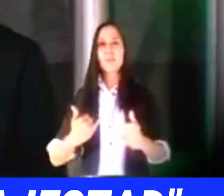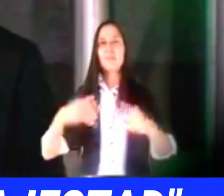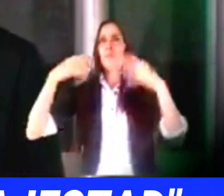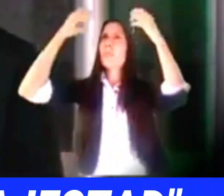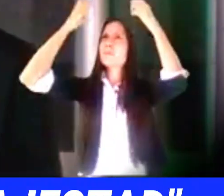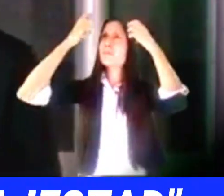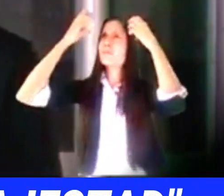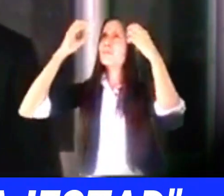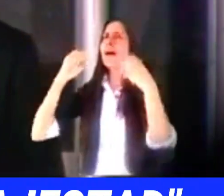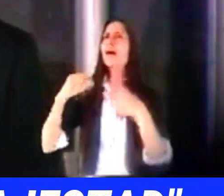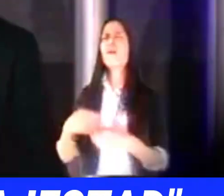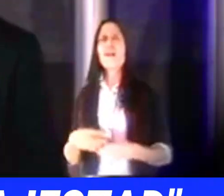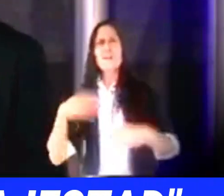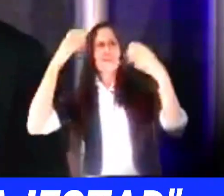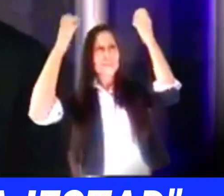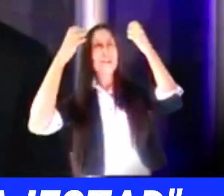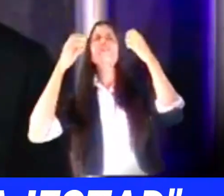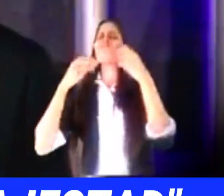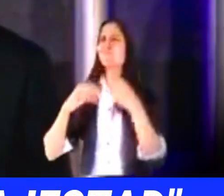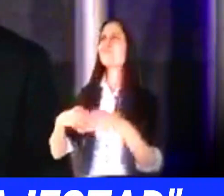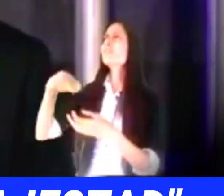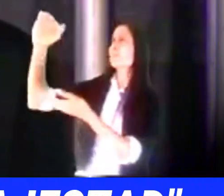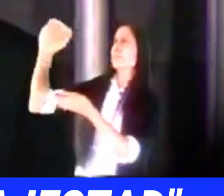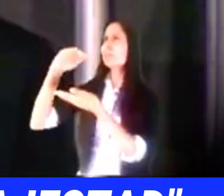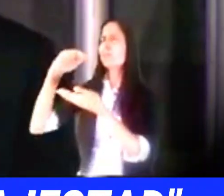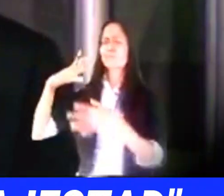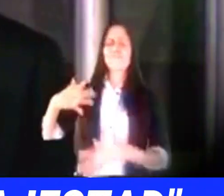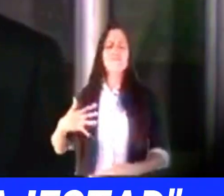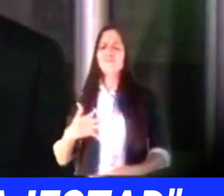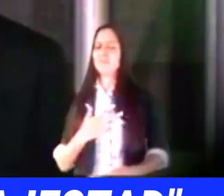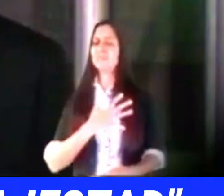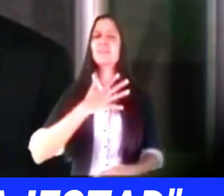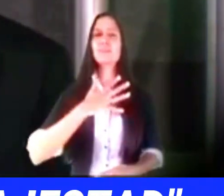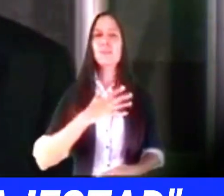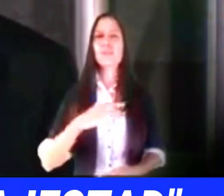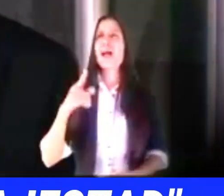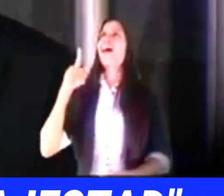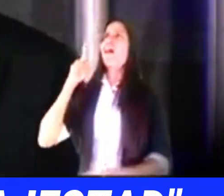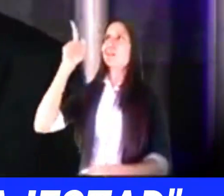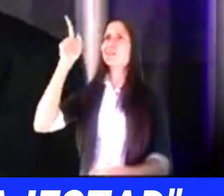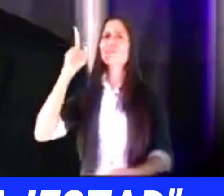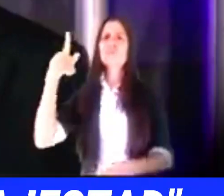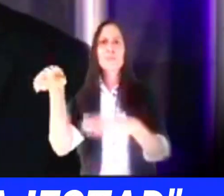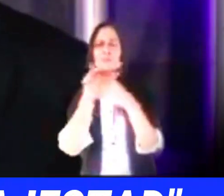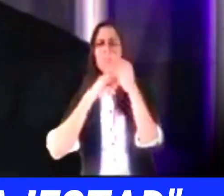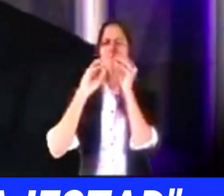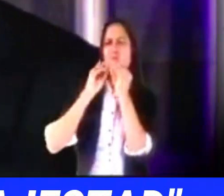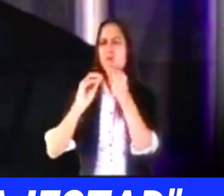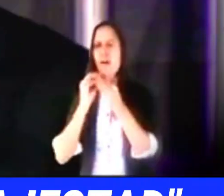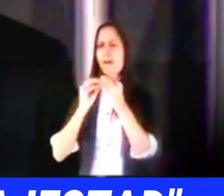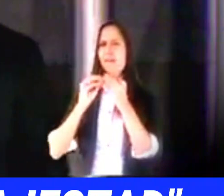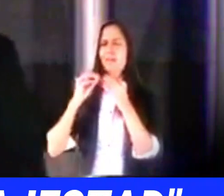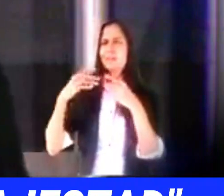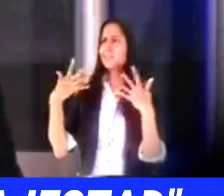favores y misericordias. O sea que el Señor ha hecho una obra super mega extraordinaria. Hoy